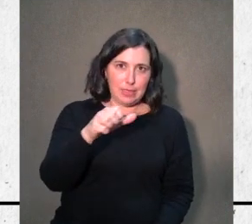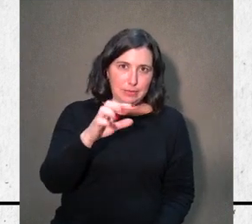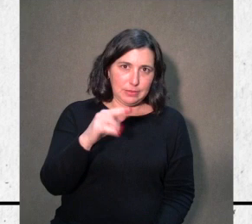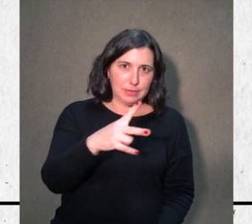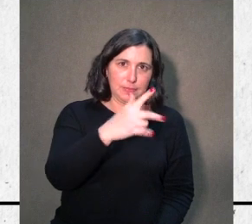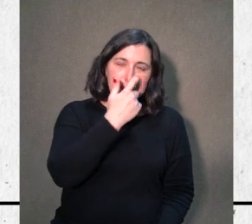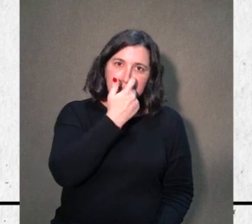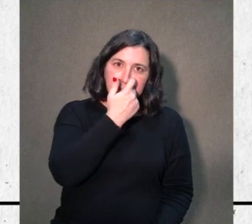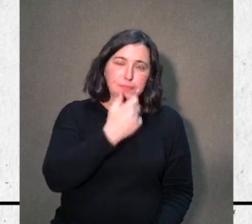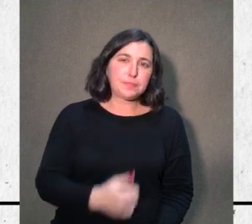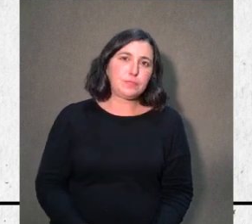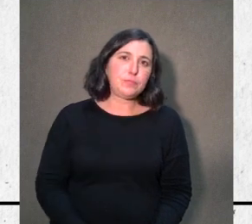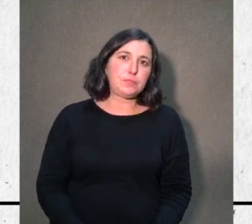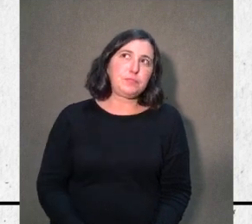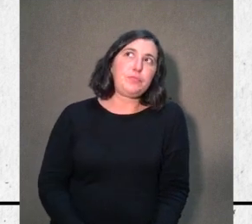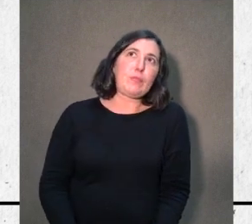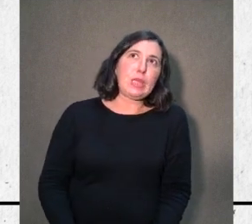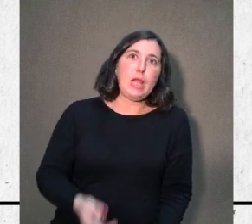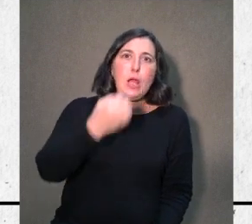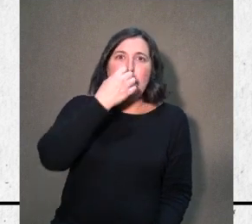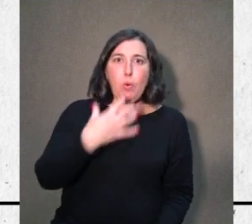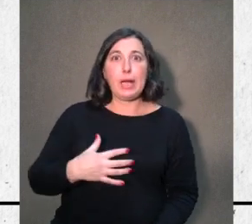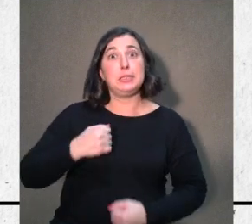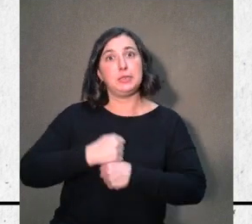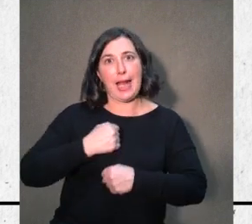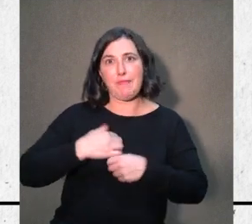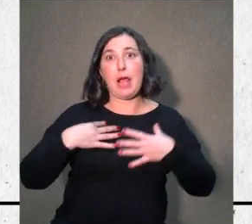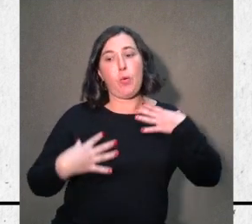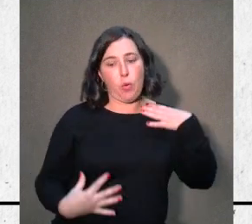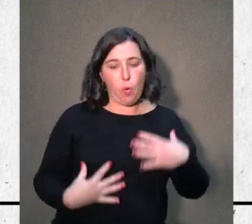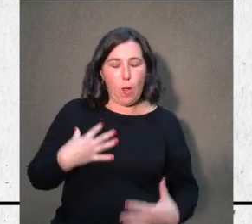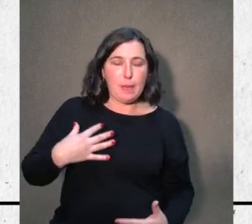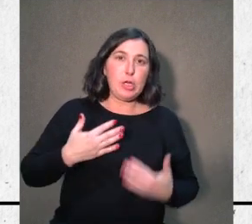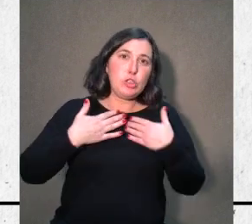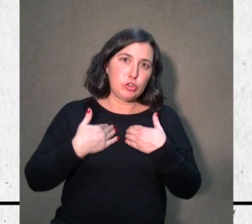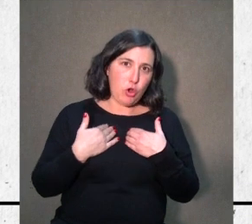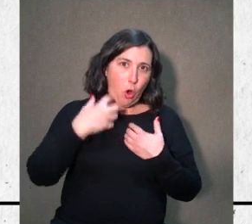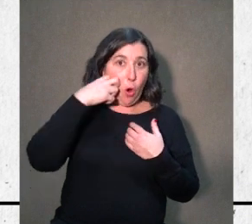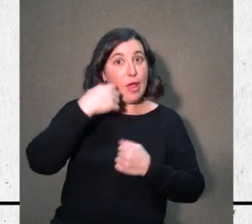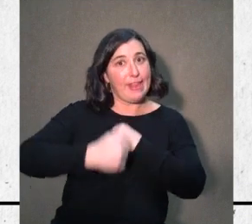Bueno, el trabajo corporal. En mi caso y a mi edad ya el trabajo corporal es para